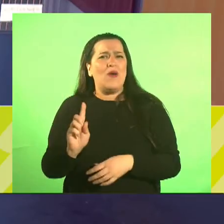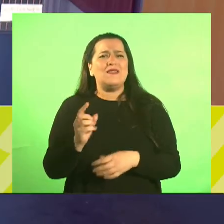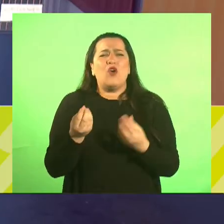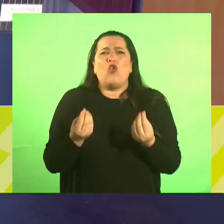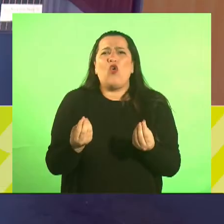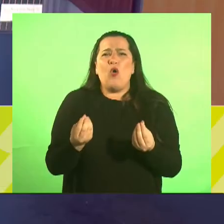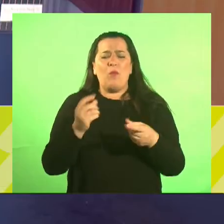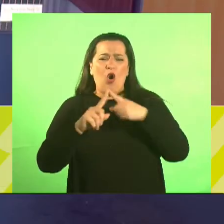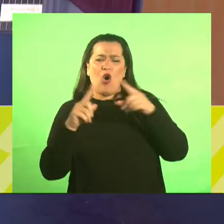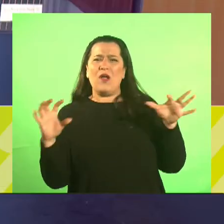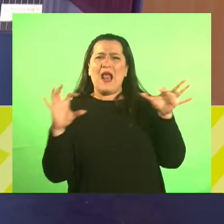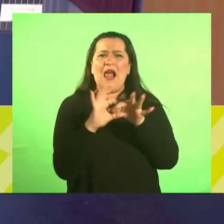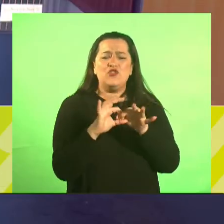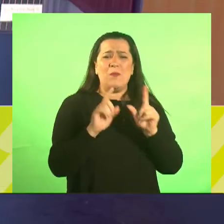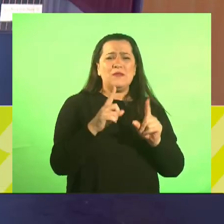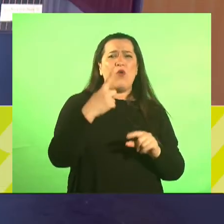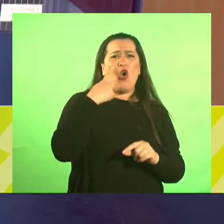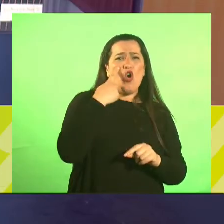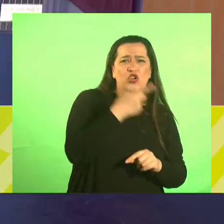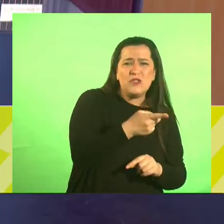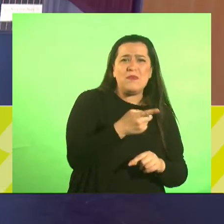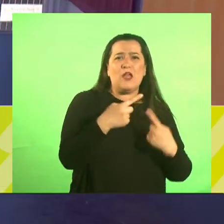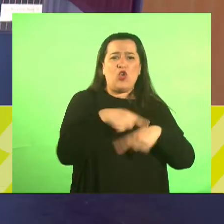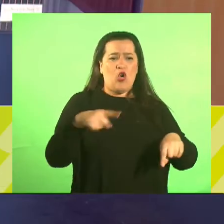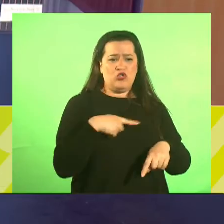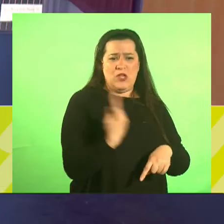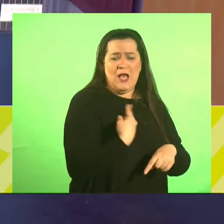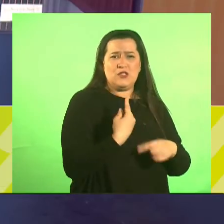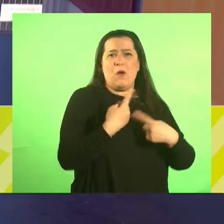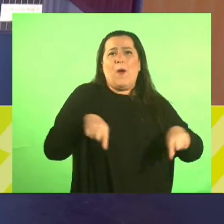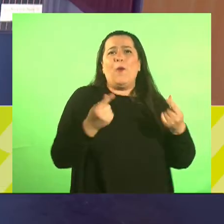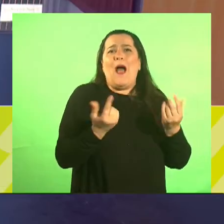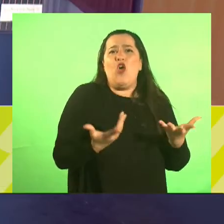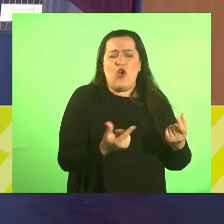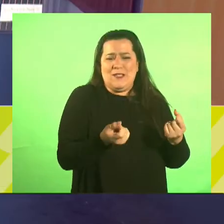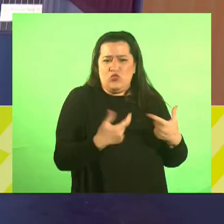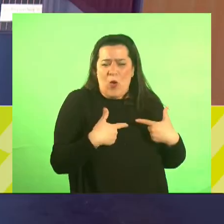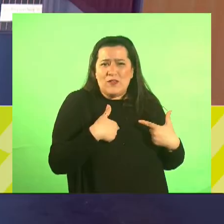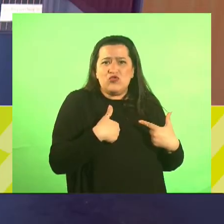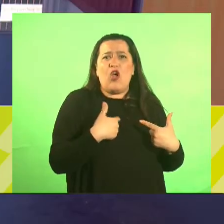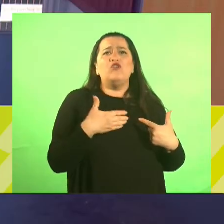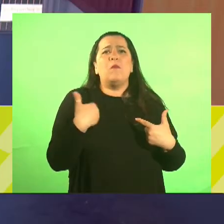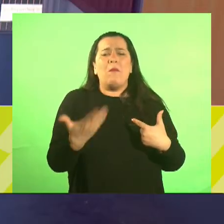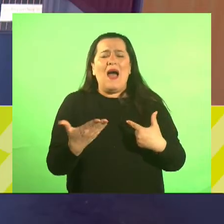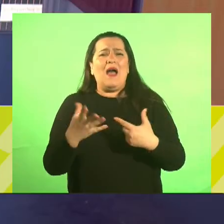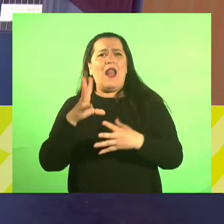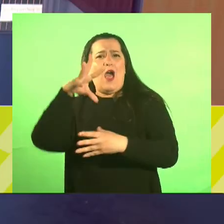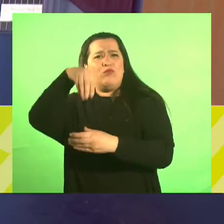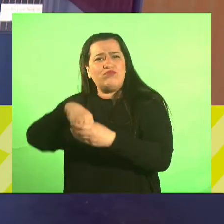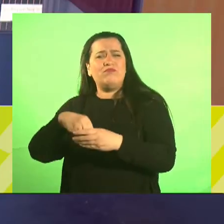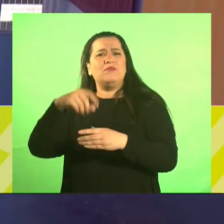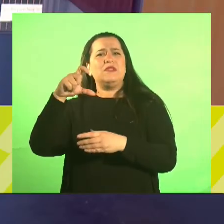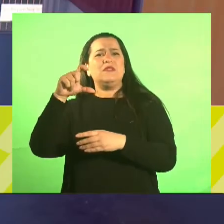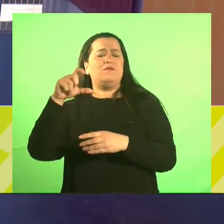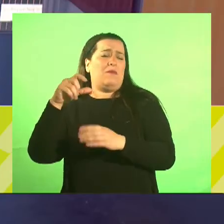¿Cómo podría relacionarse ese conocimiento, eso que es nuestro, esos valores, para que formen parte del